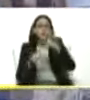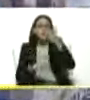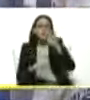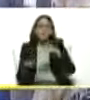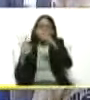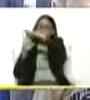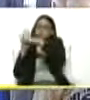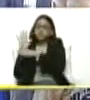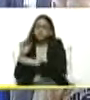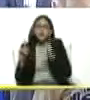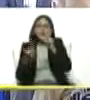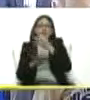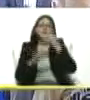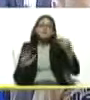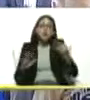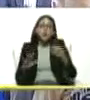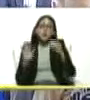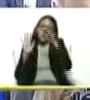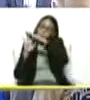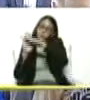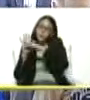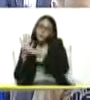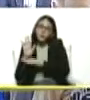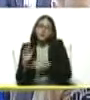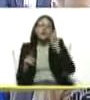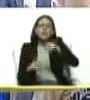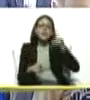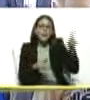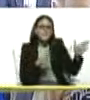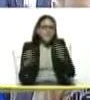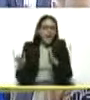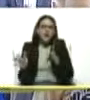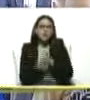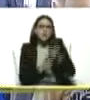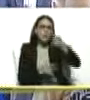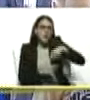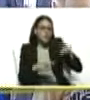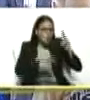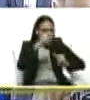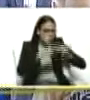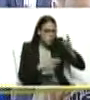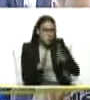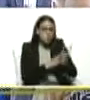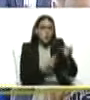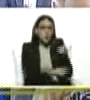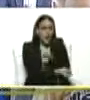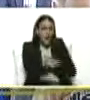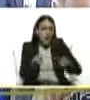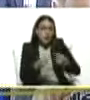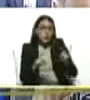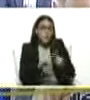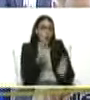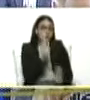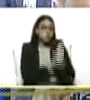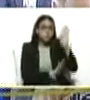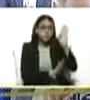plan económico de recuperación, crecimiento y prosperidad, tres conceptos clave: